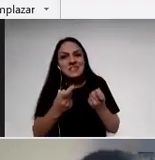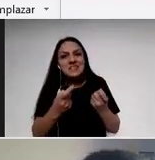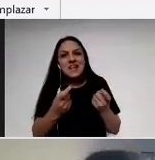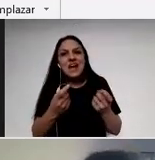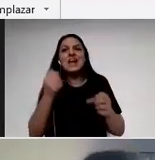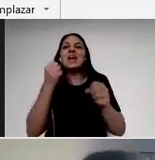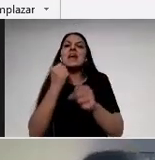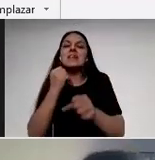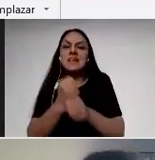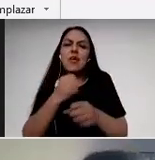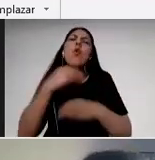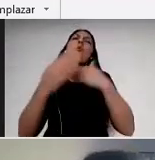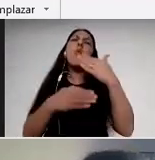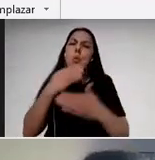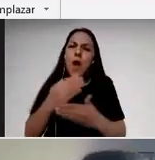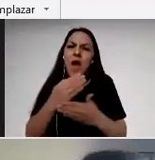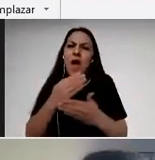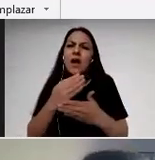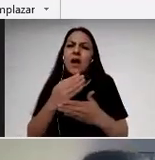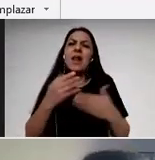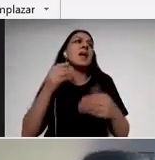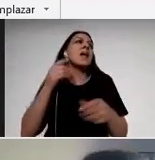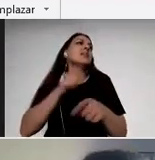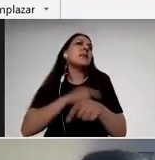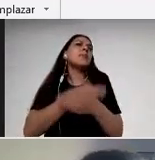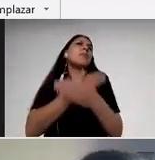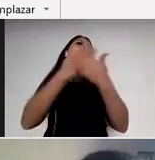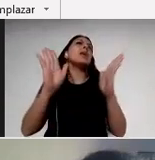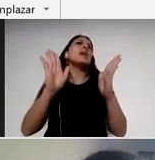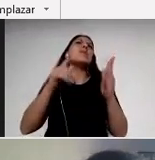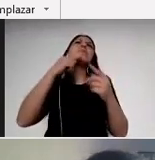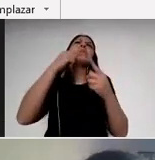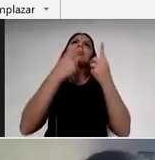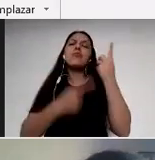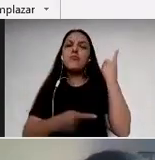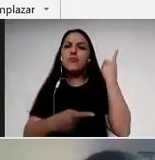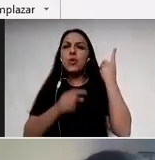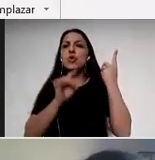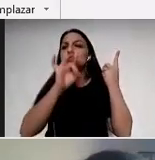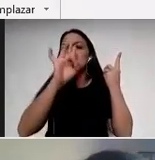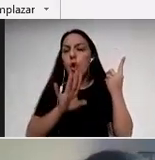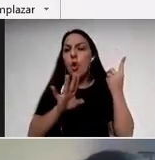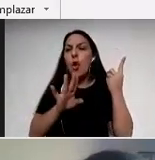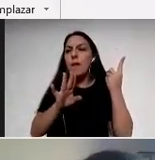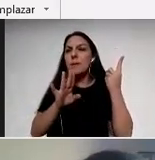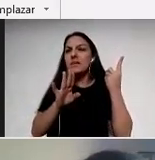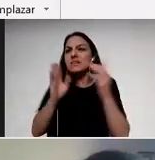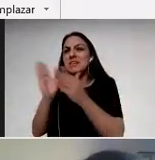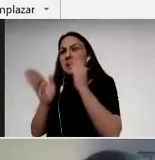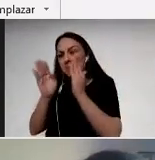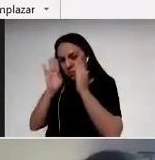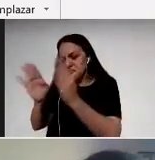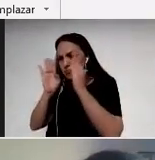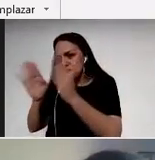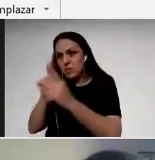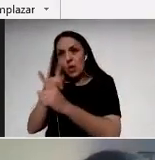¿no? Todo es importante, pero no focalicemos solamente en la rehabilitación, porque la recreación y el goce de esos